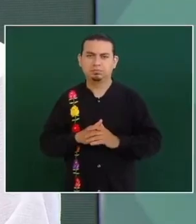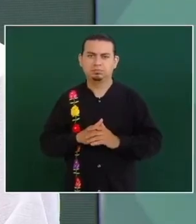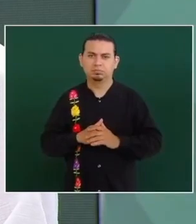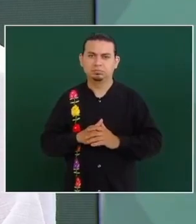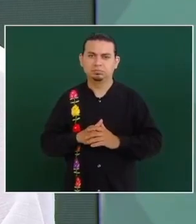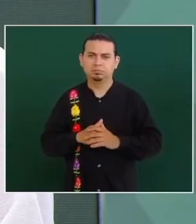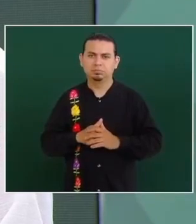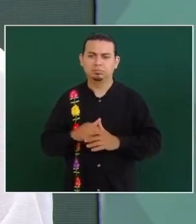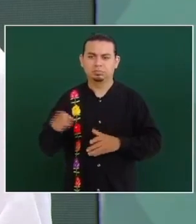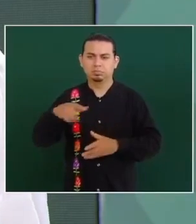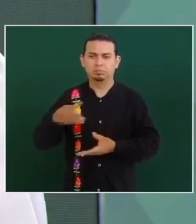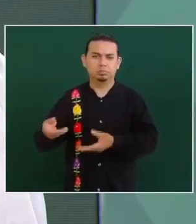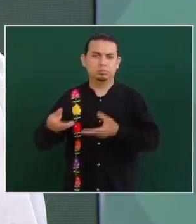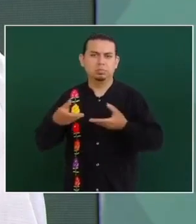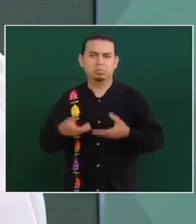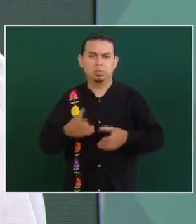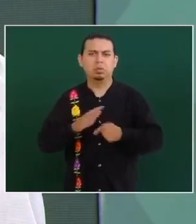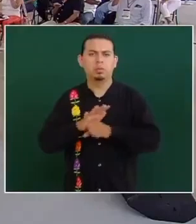les entregaron